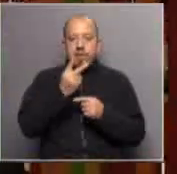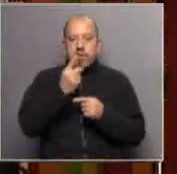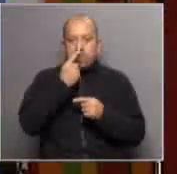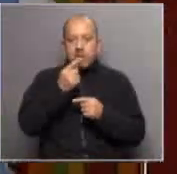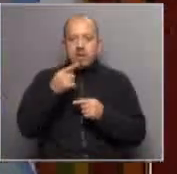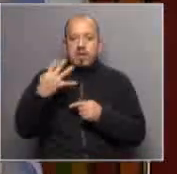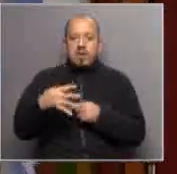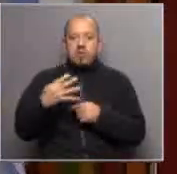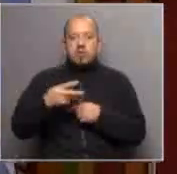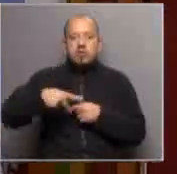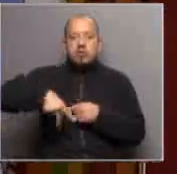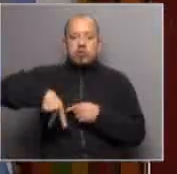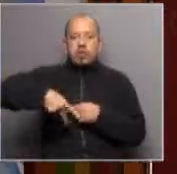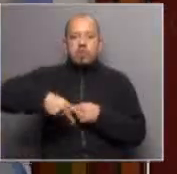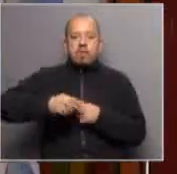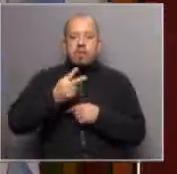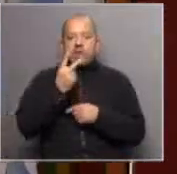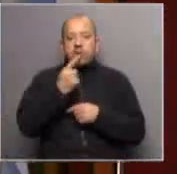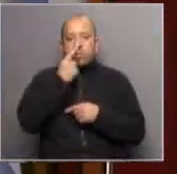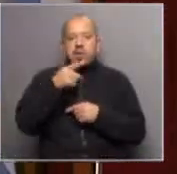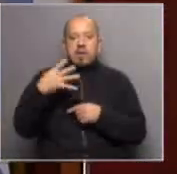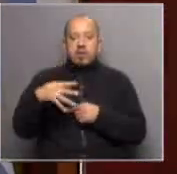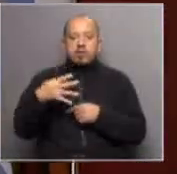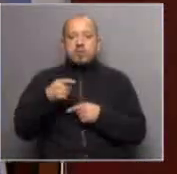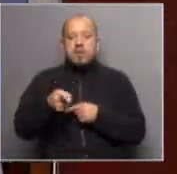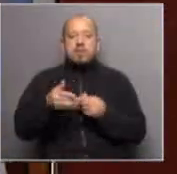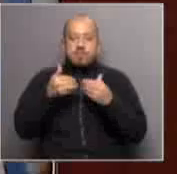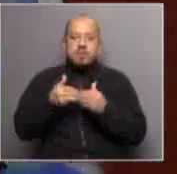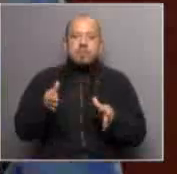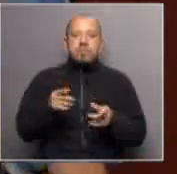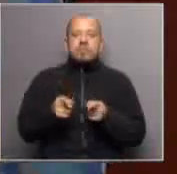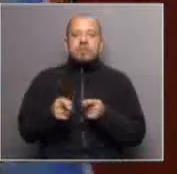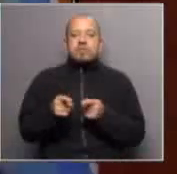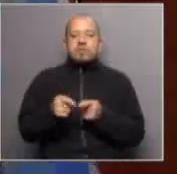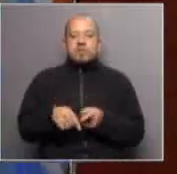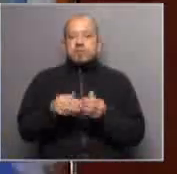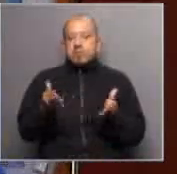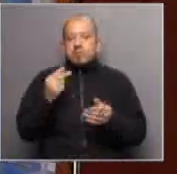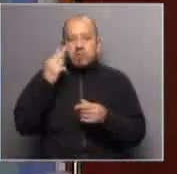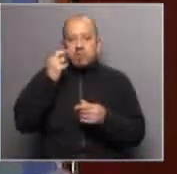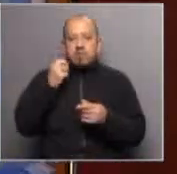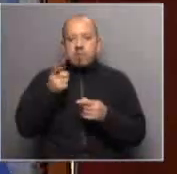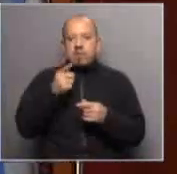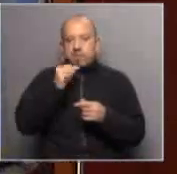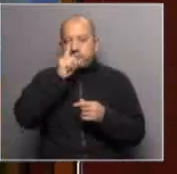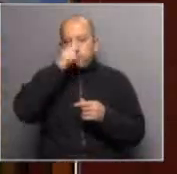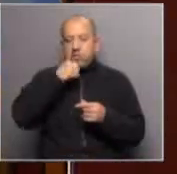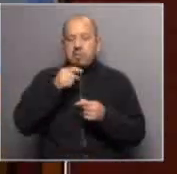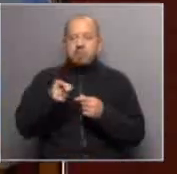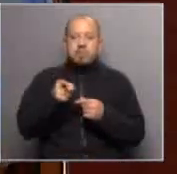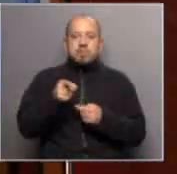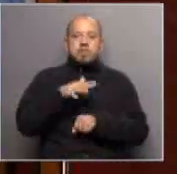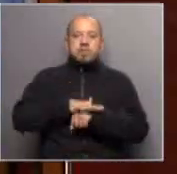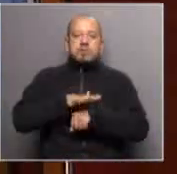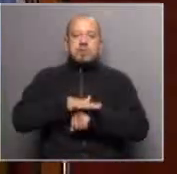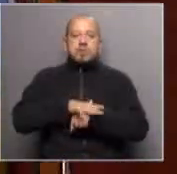temporalmente. En noviembre del 2014, exactamente. En ese momento, bueno, era un típico bar montevideano. En ese momento